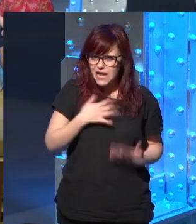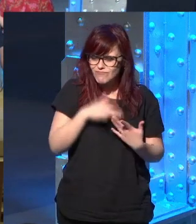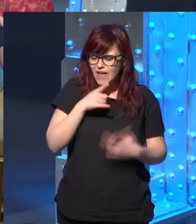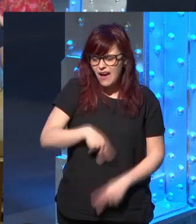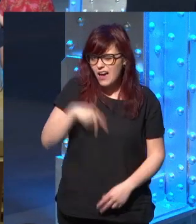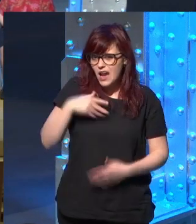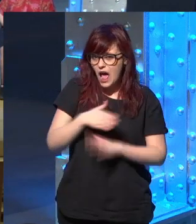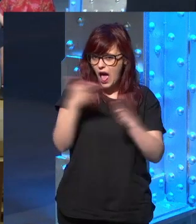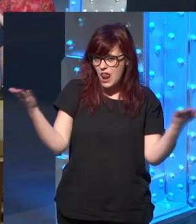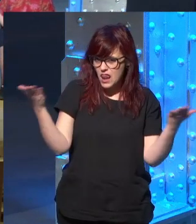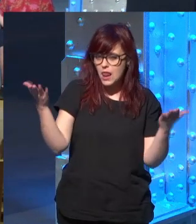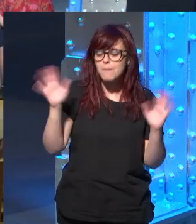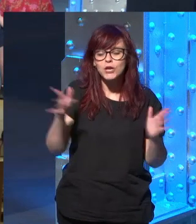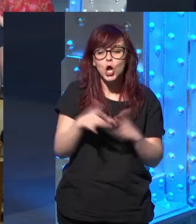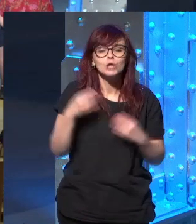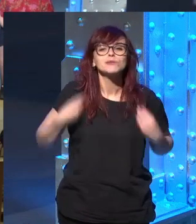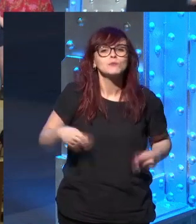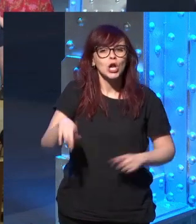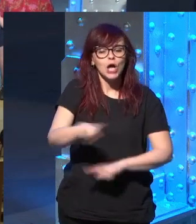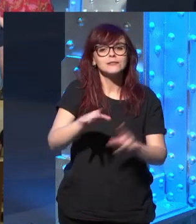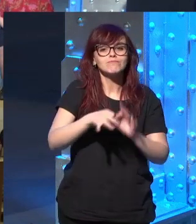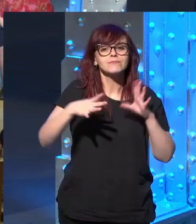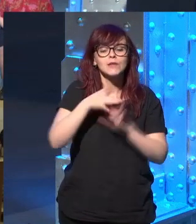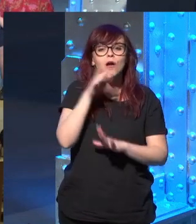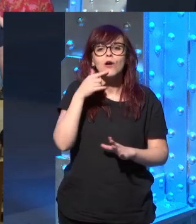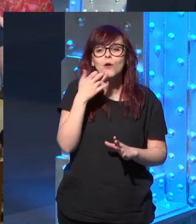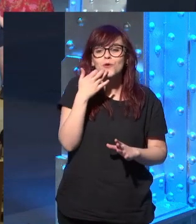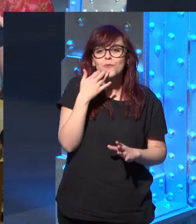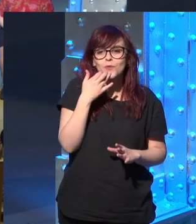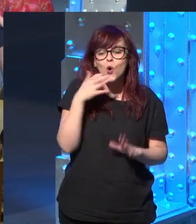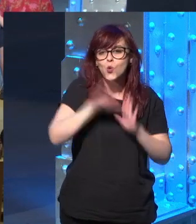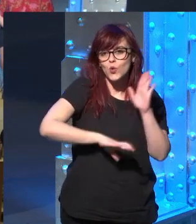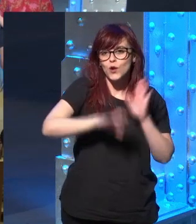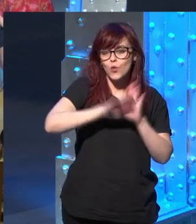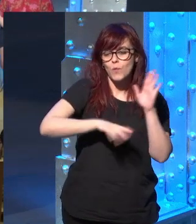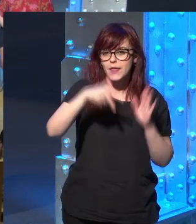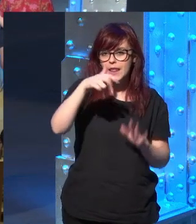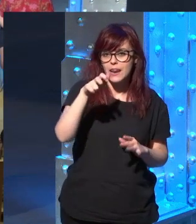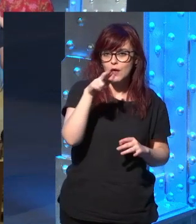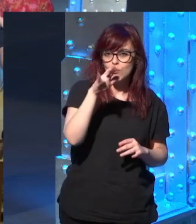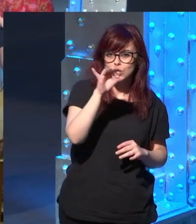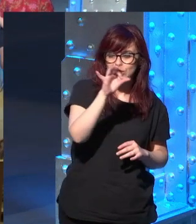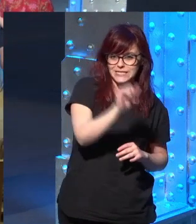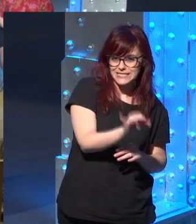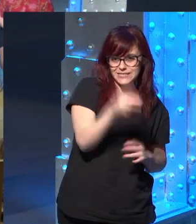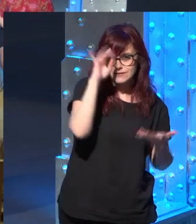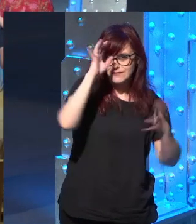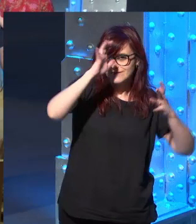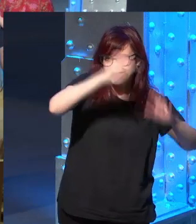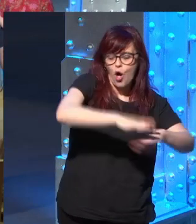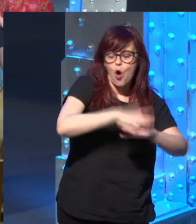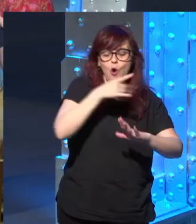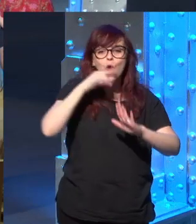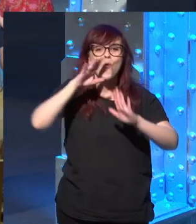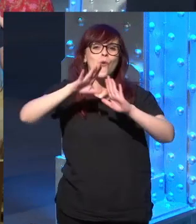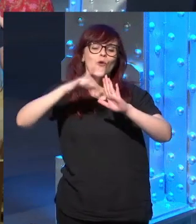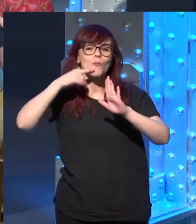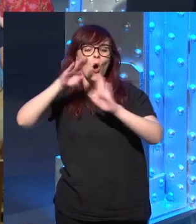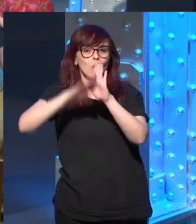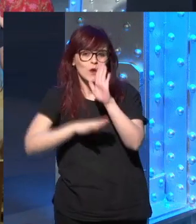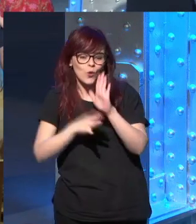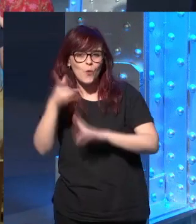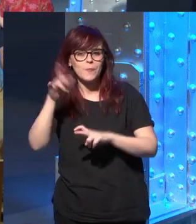también es verdad que no es lo mismo el currículum de neurosis o el currículum de inseguridades estructurales